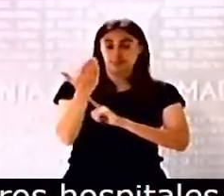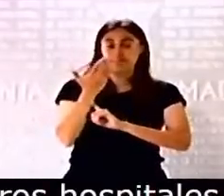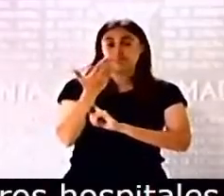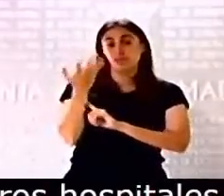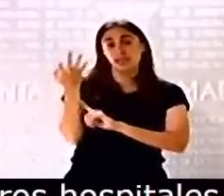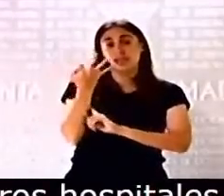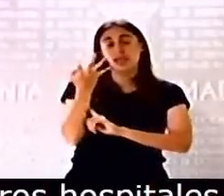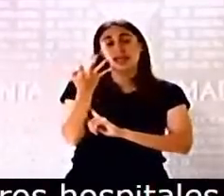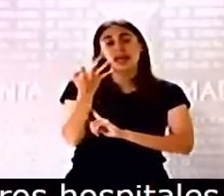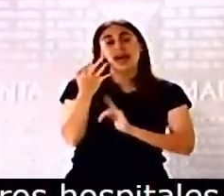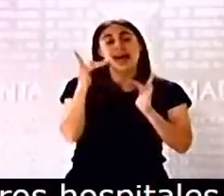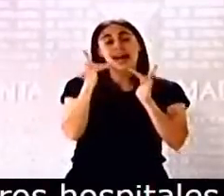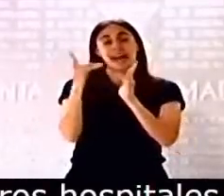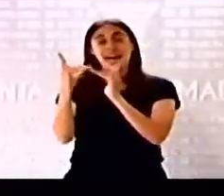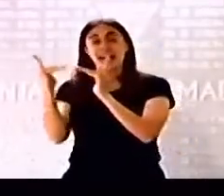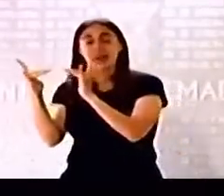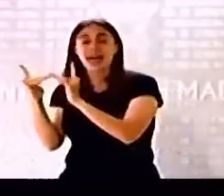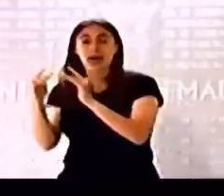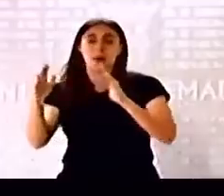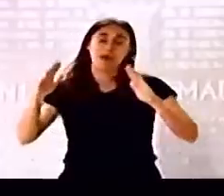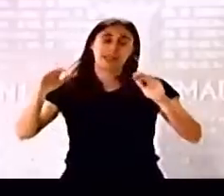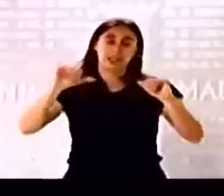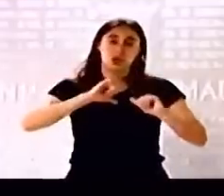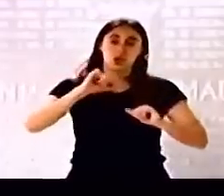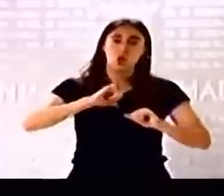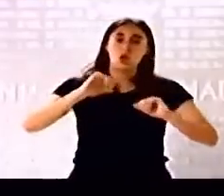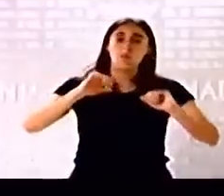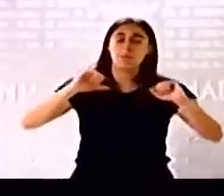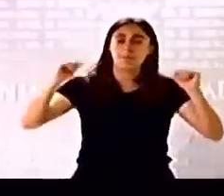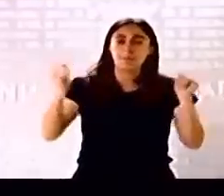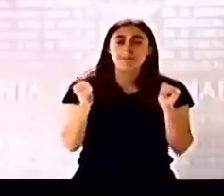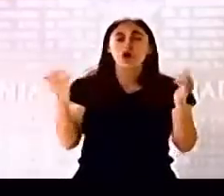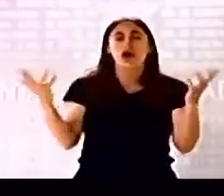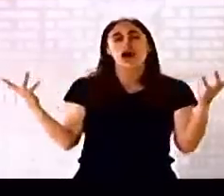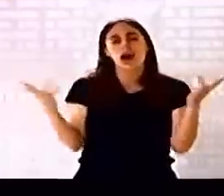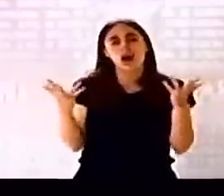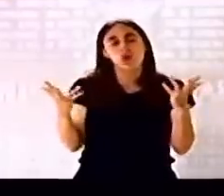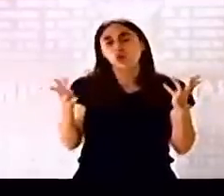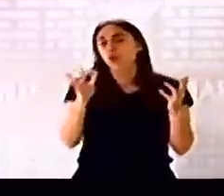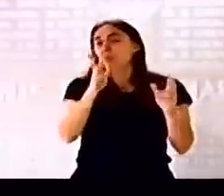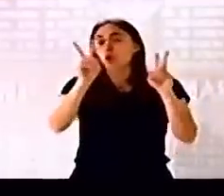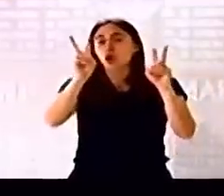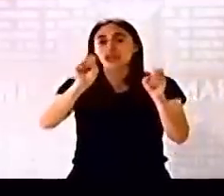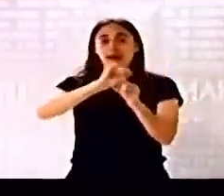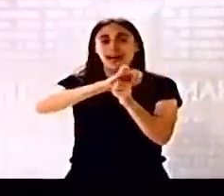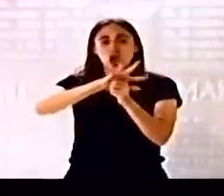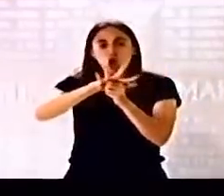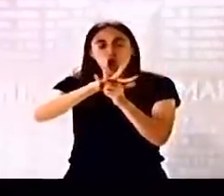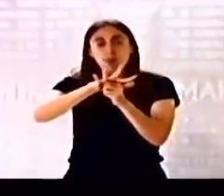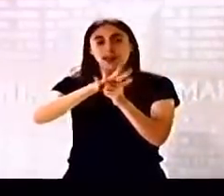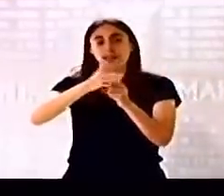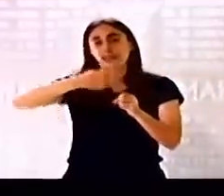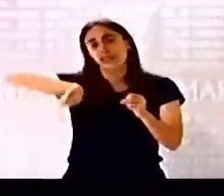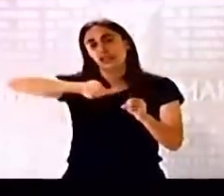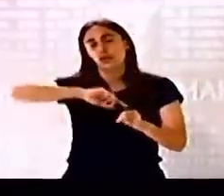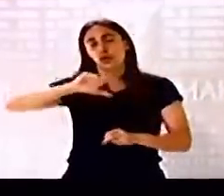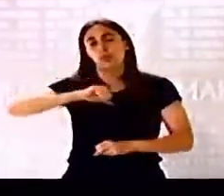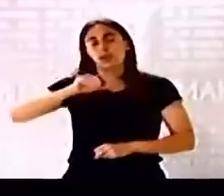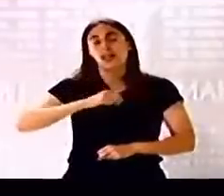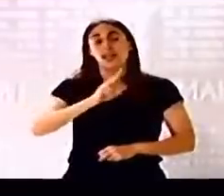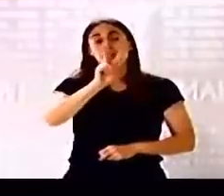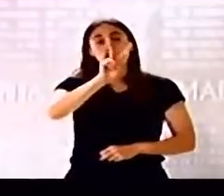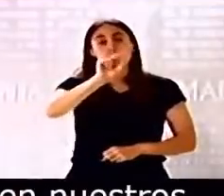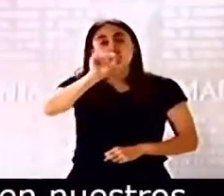de camas de hospitalización aguda por COVID en nuestros hospitales es del 2,99%,